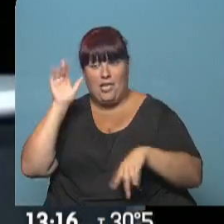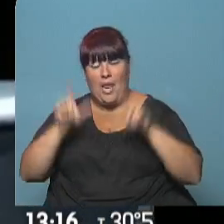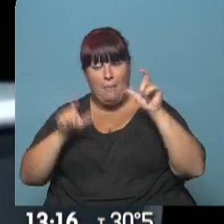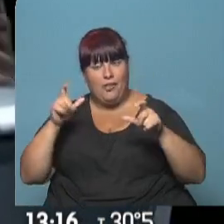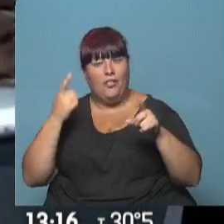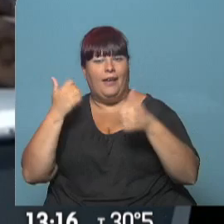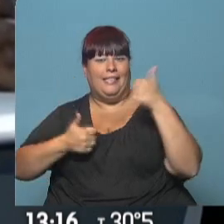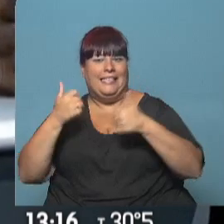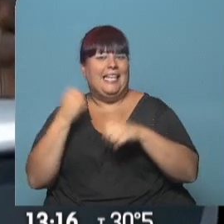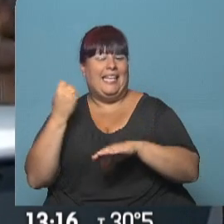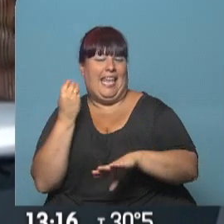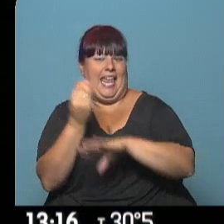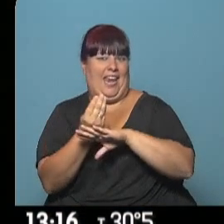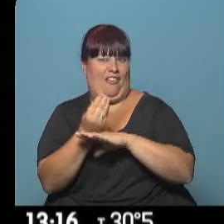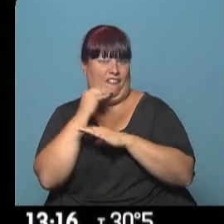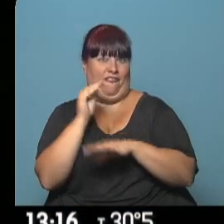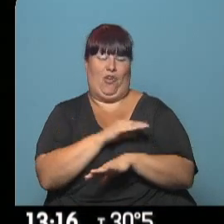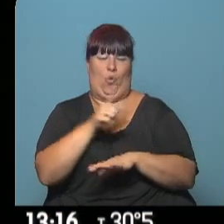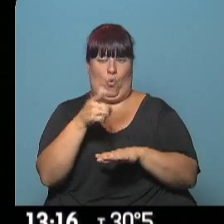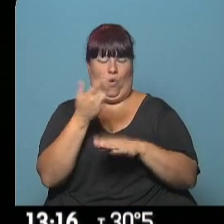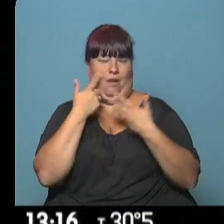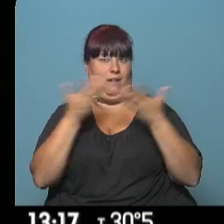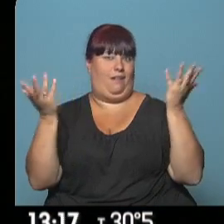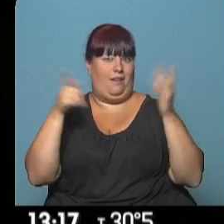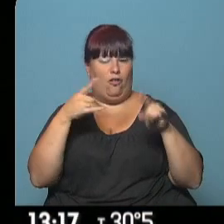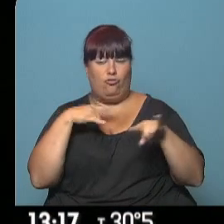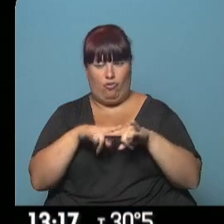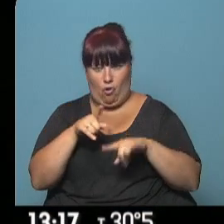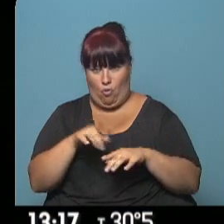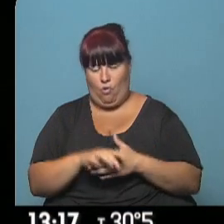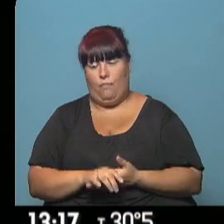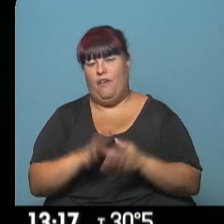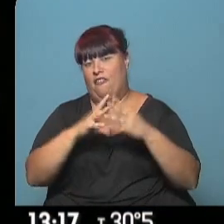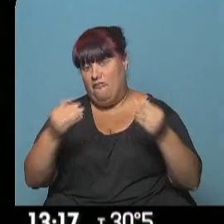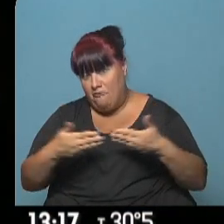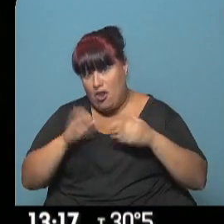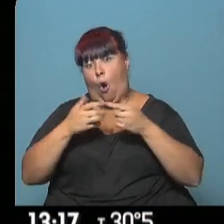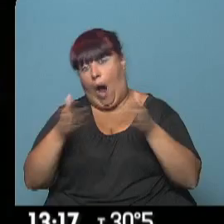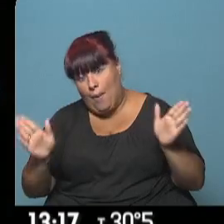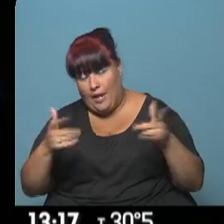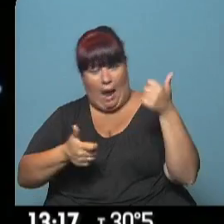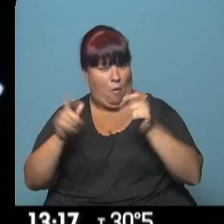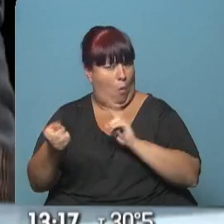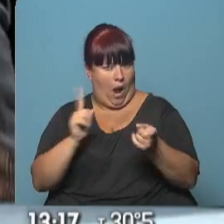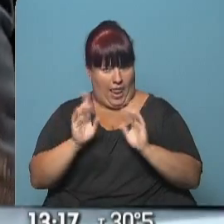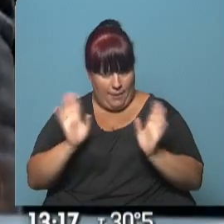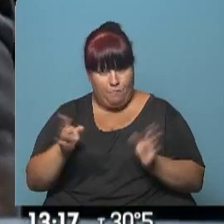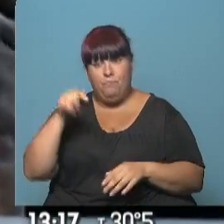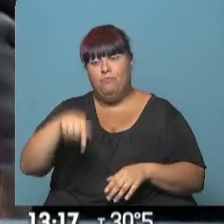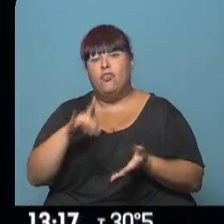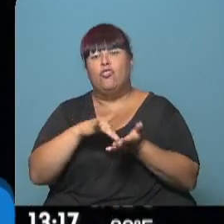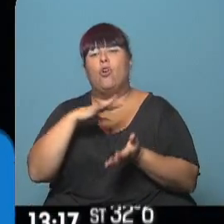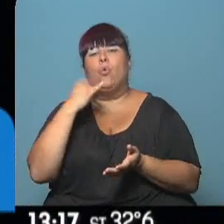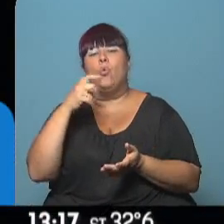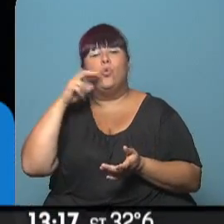se pelean por ser las estrellas que figuren en el clausura o en la apertura del Super Bowl, cualquiera de las dos presentaciones. Y esta vez le tocó a